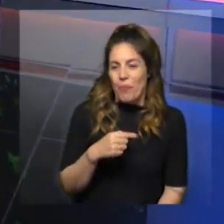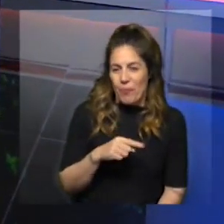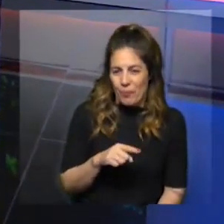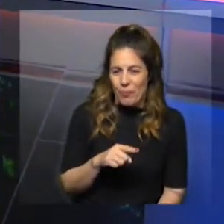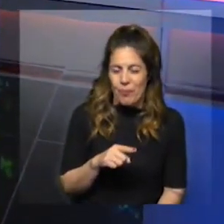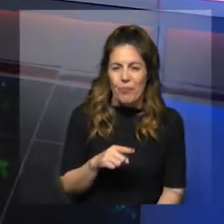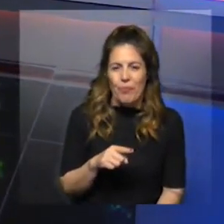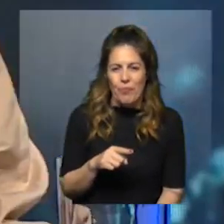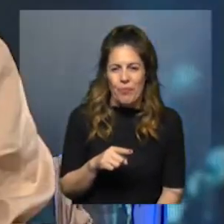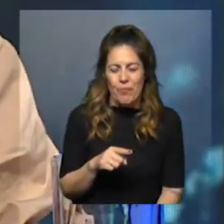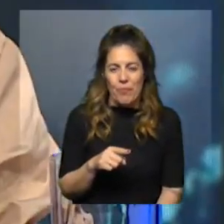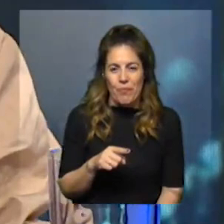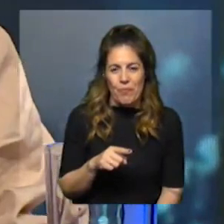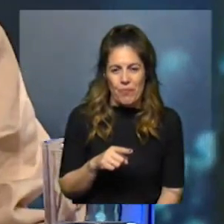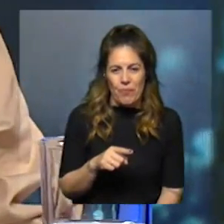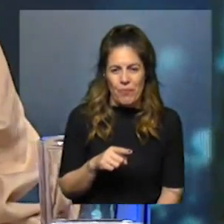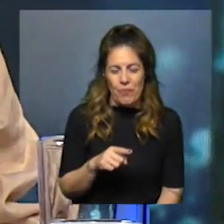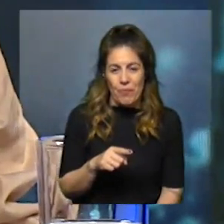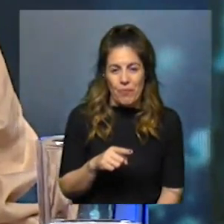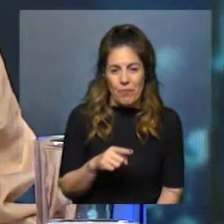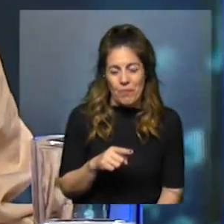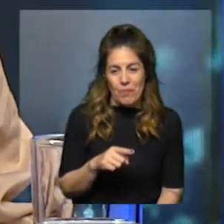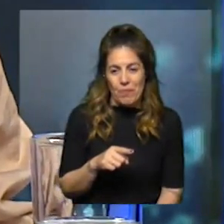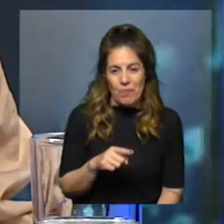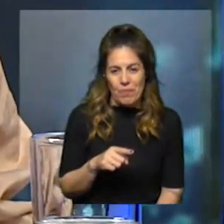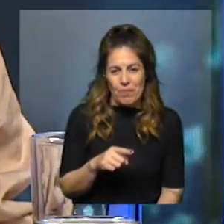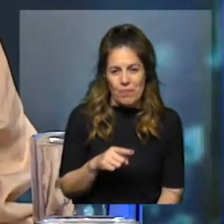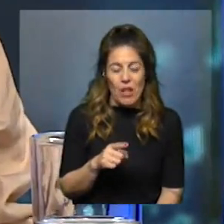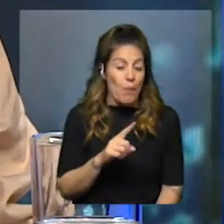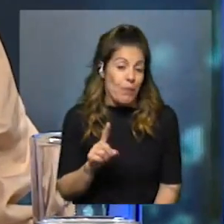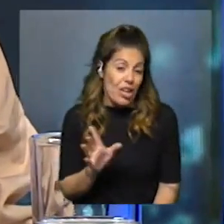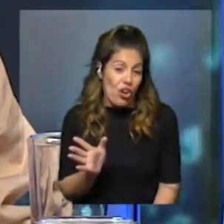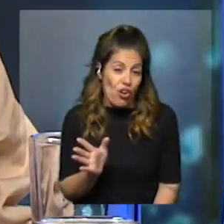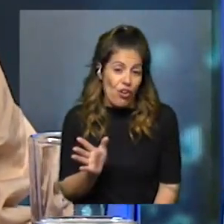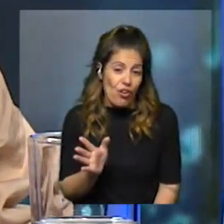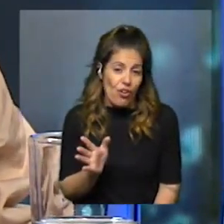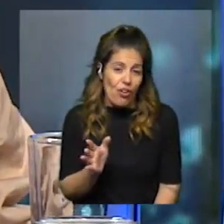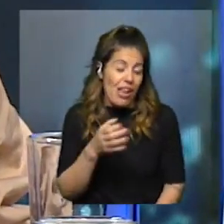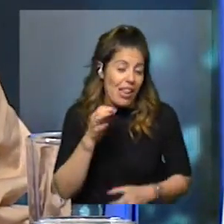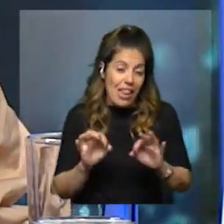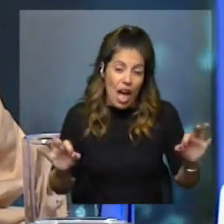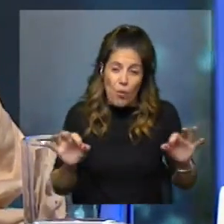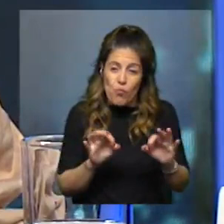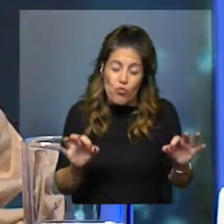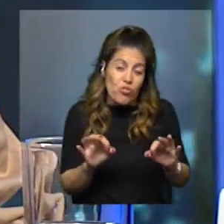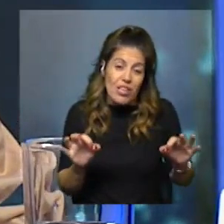la rompe que es Jonah. Pero nada, o sea, la música se va...